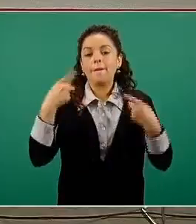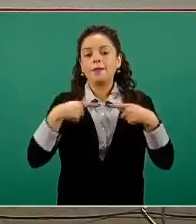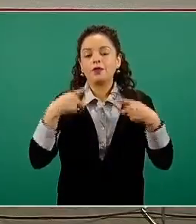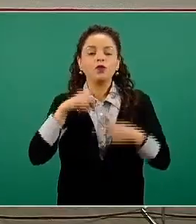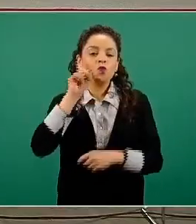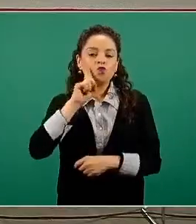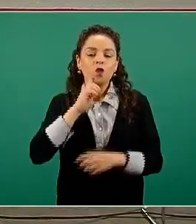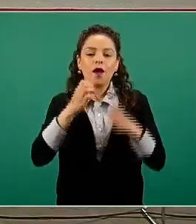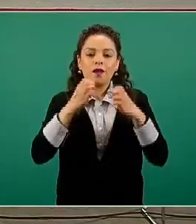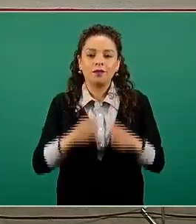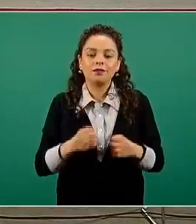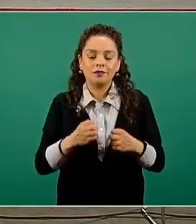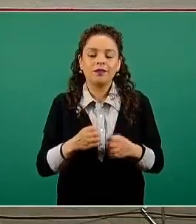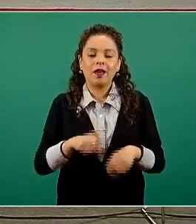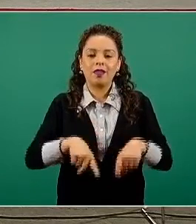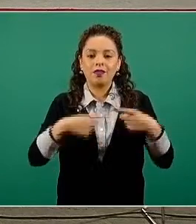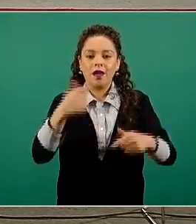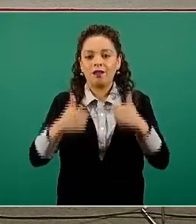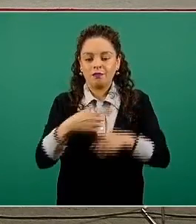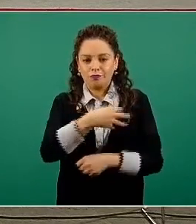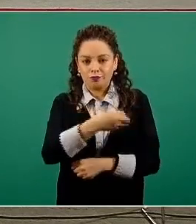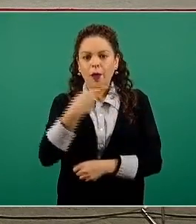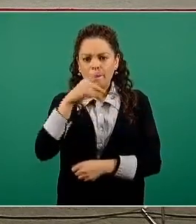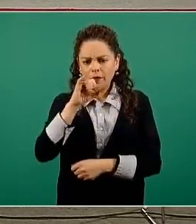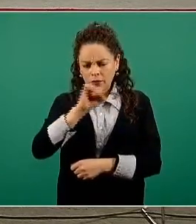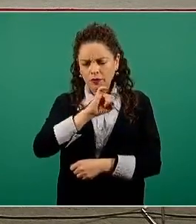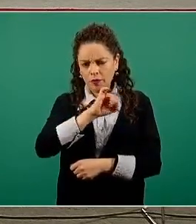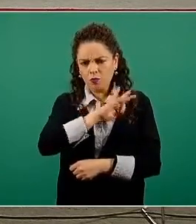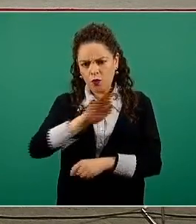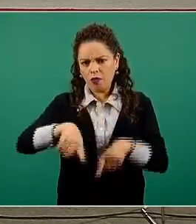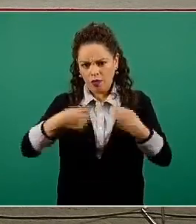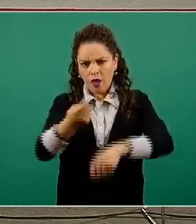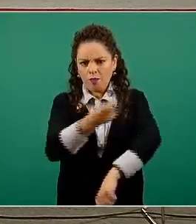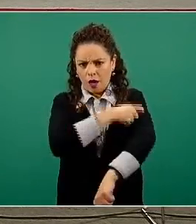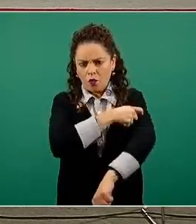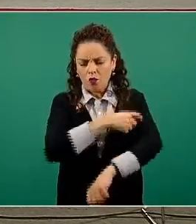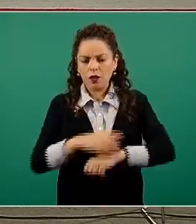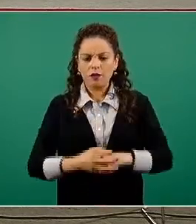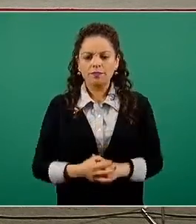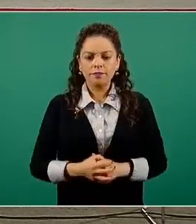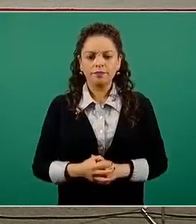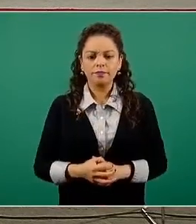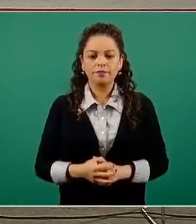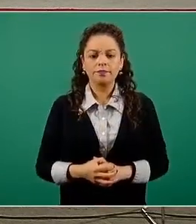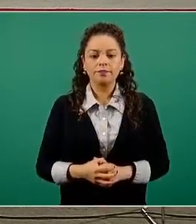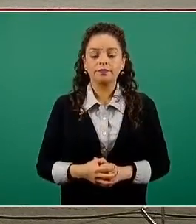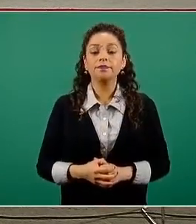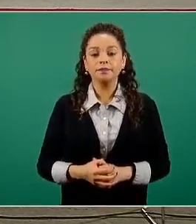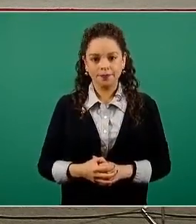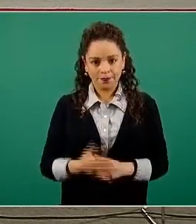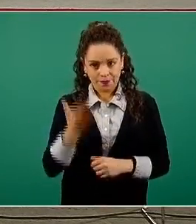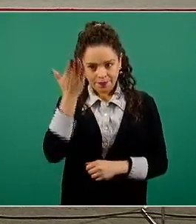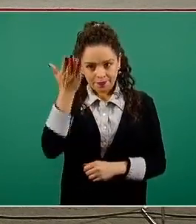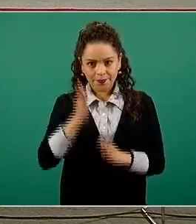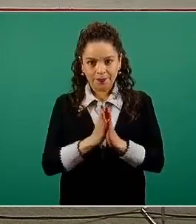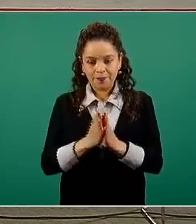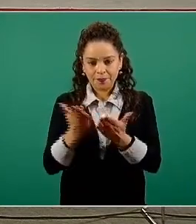pero sí efectivamente se pueden vacunar. ¿Sí? Muy bien, por favor.